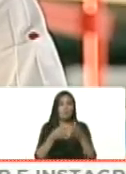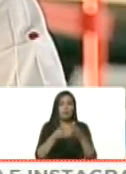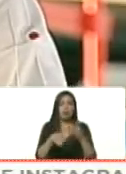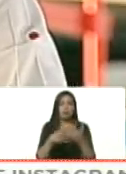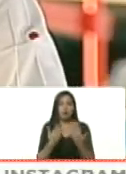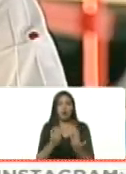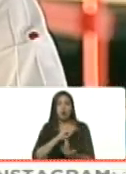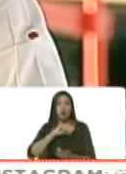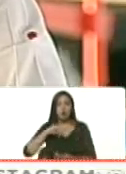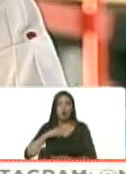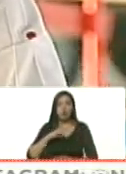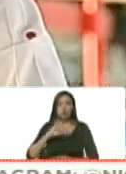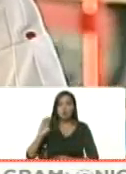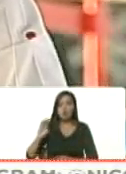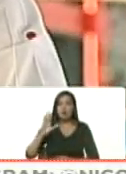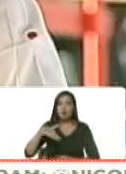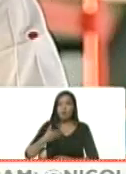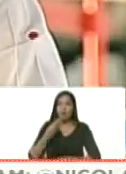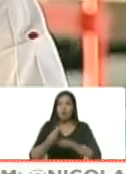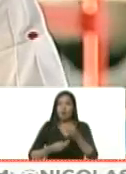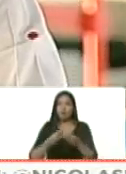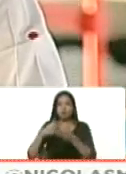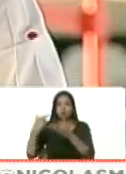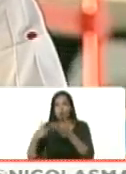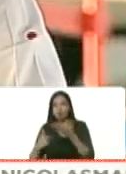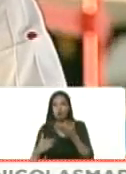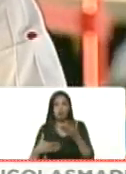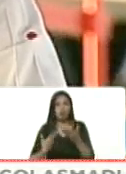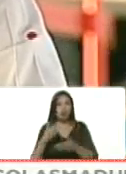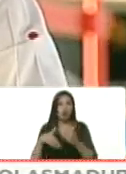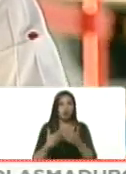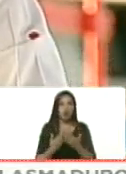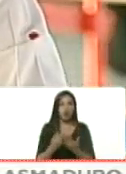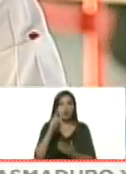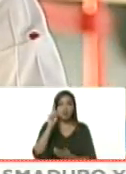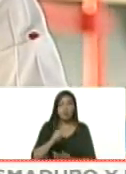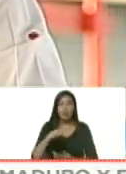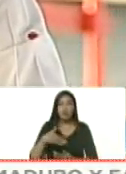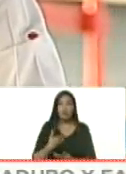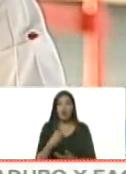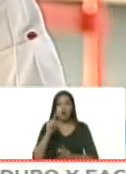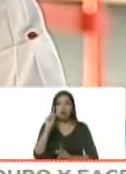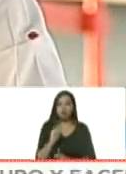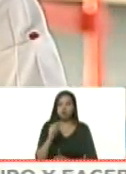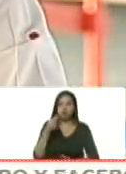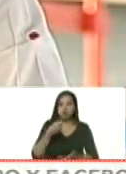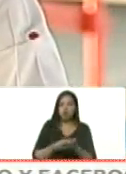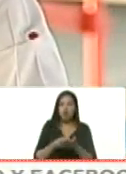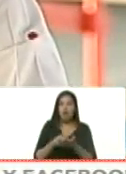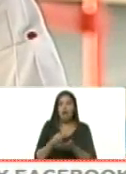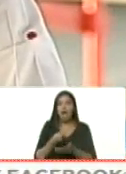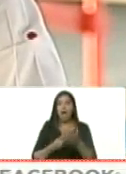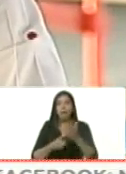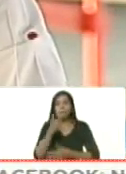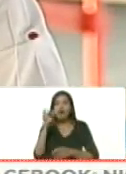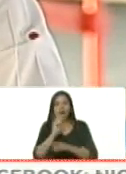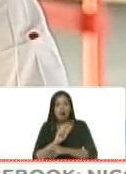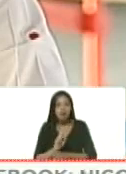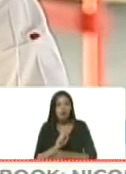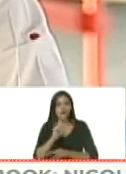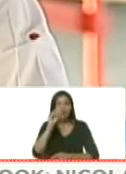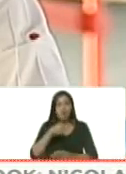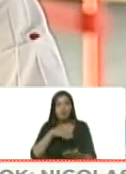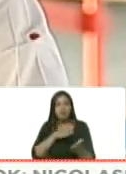nuestro país sean adecuados para cualquier tipo de carga que pueda llegar y que a su vez los costos asociados a ella sean cada vez mucho más eficientes, que